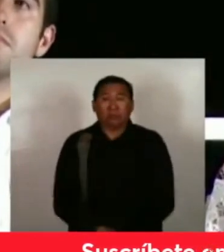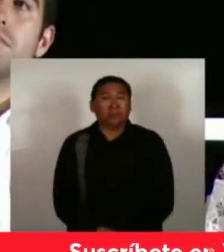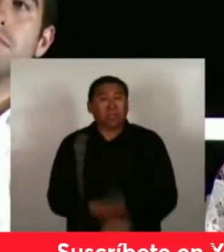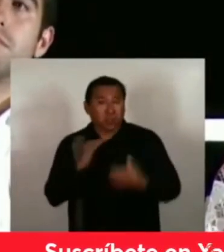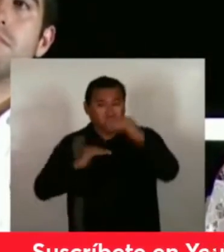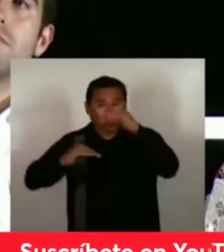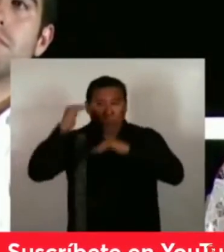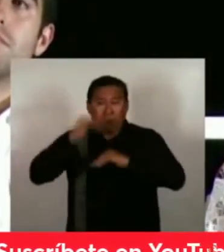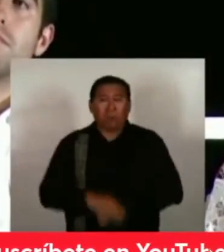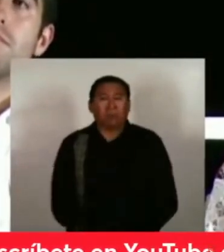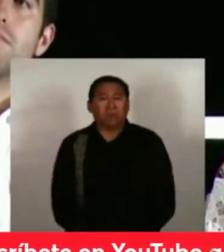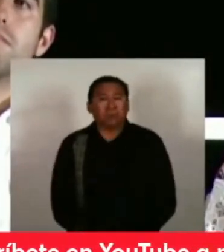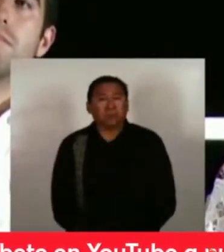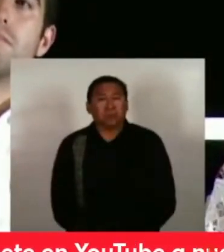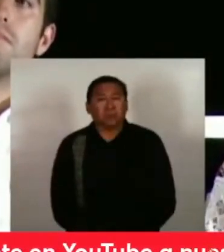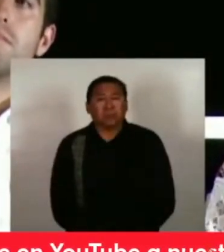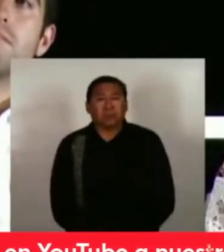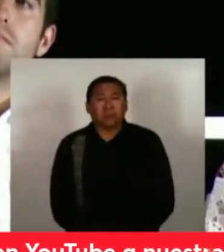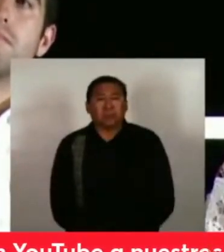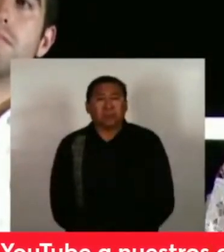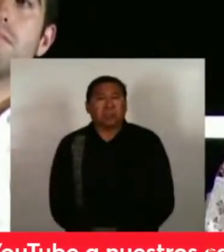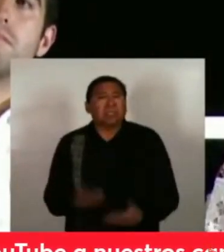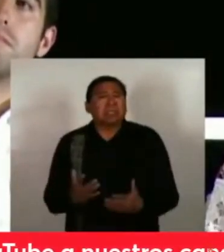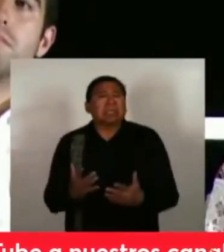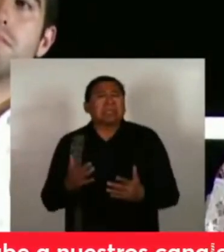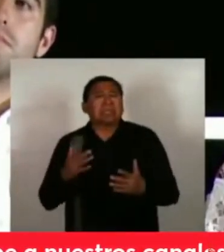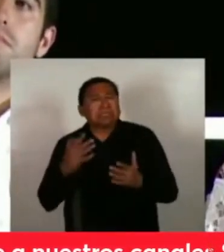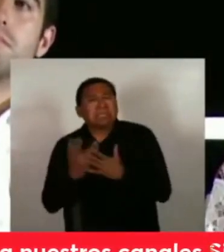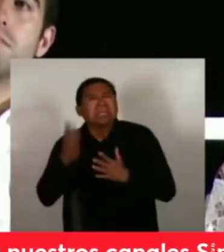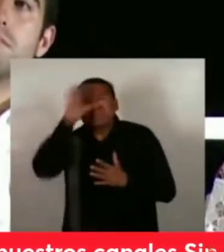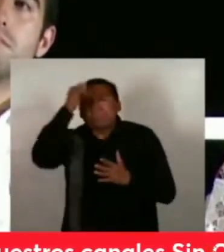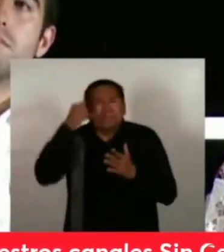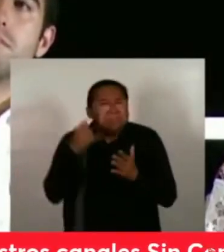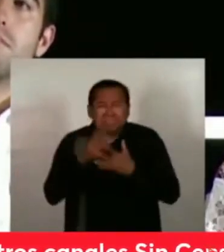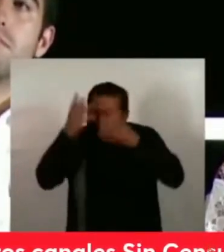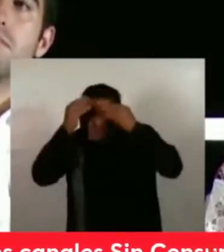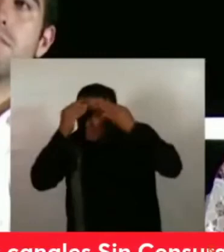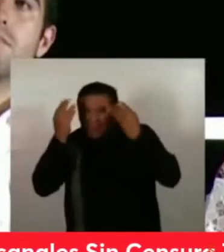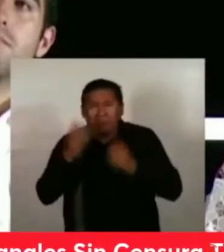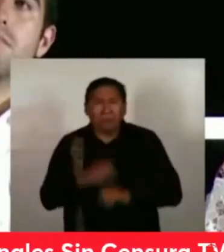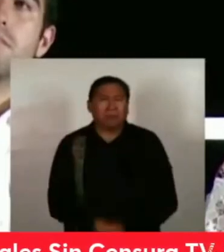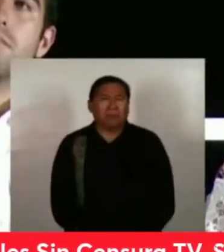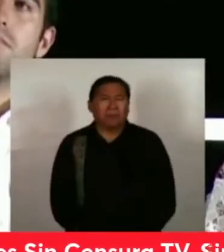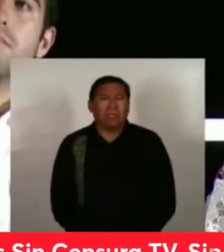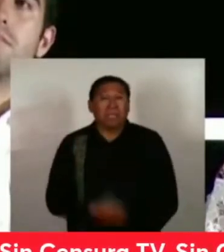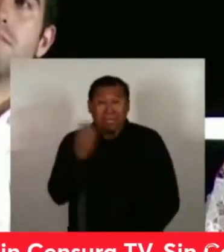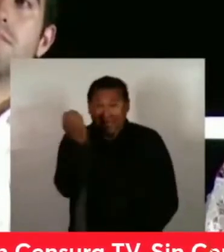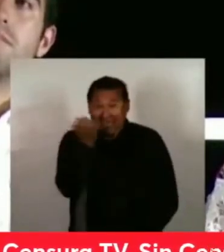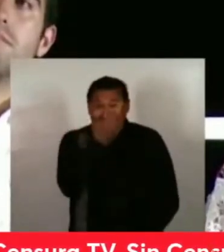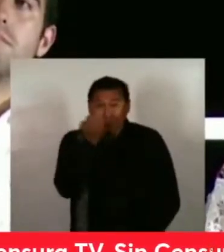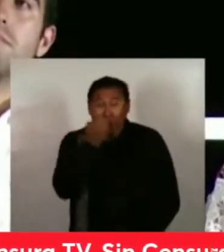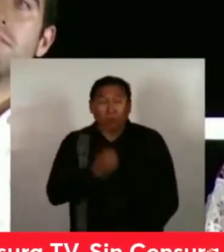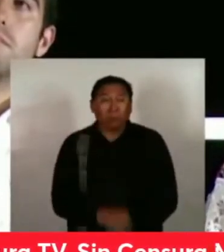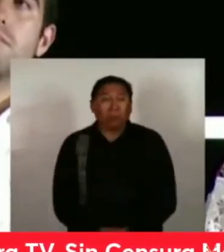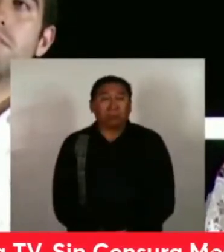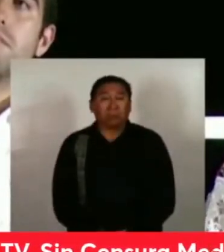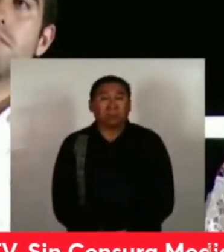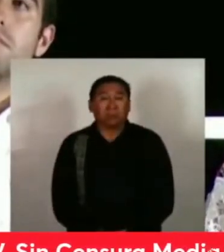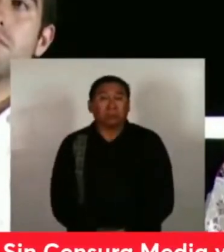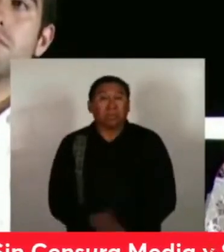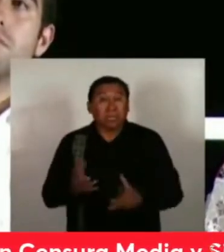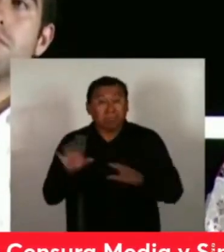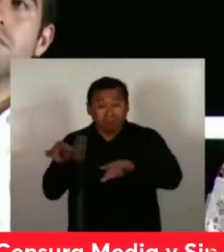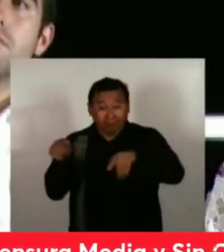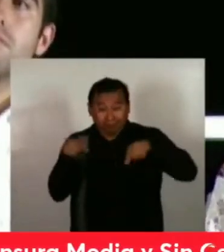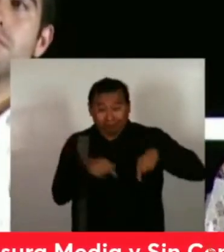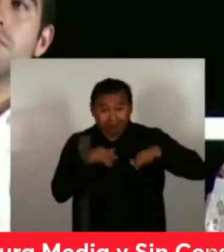superior, para que todos, sí, de ciencia, que aprendan todo en las escuelas y además que los